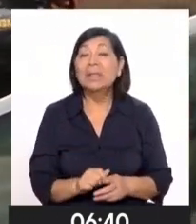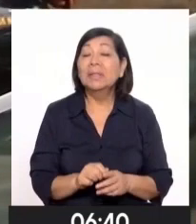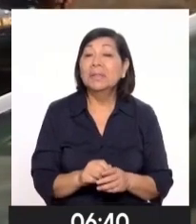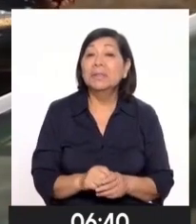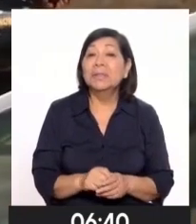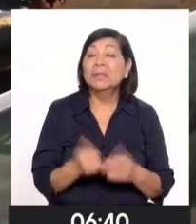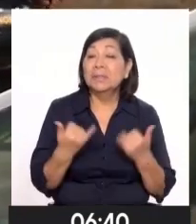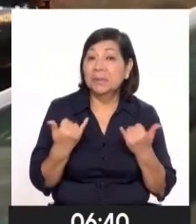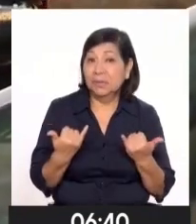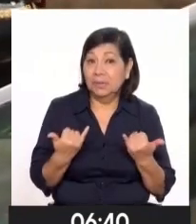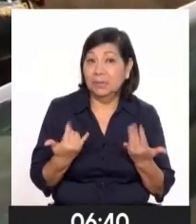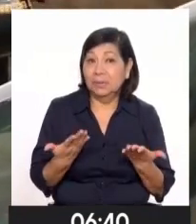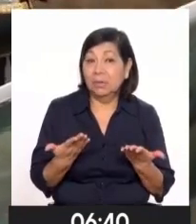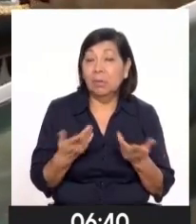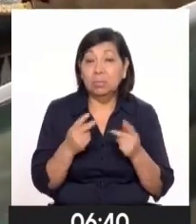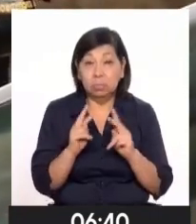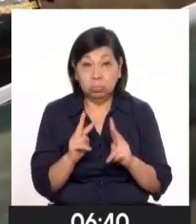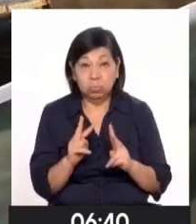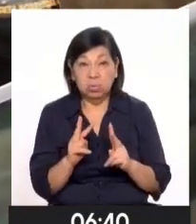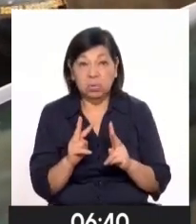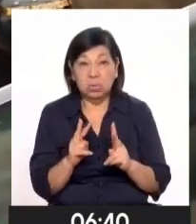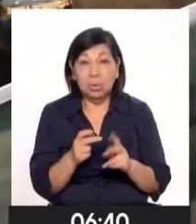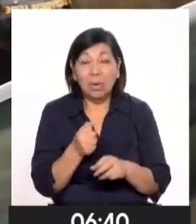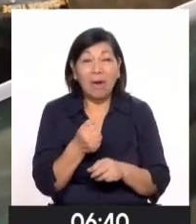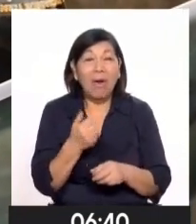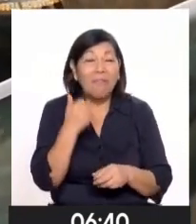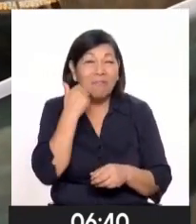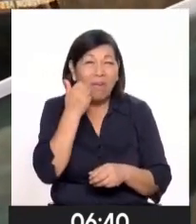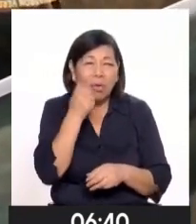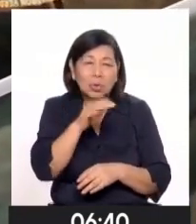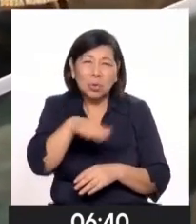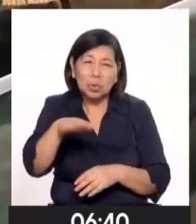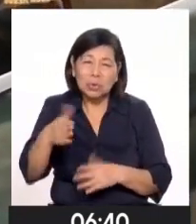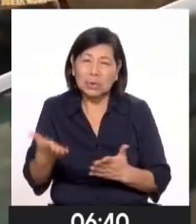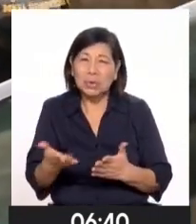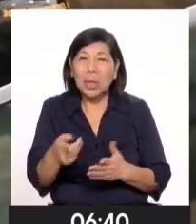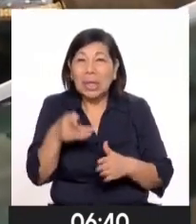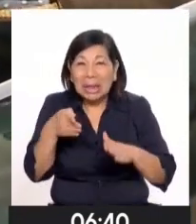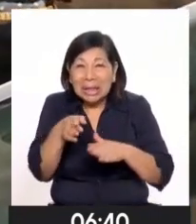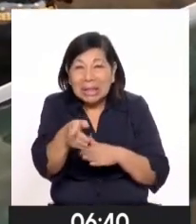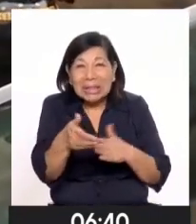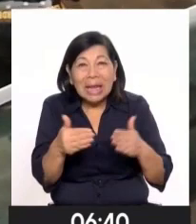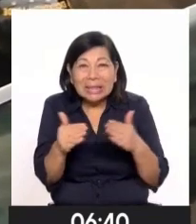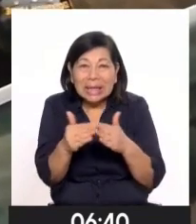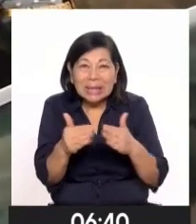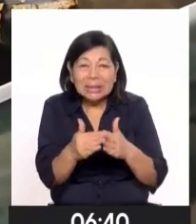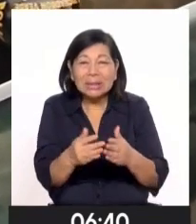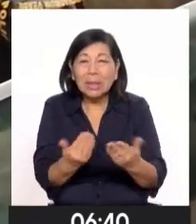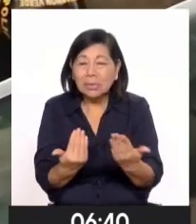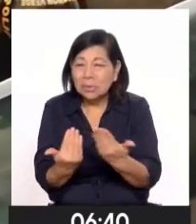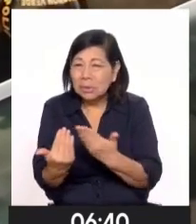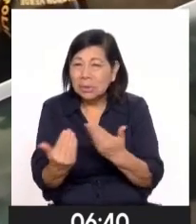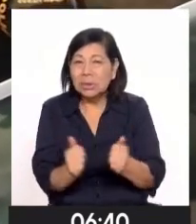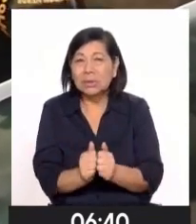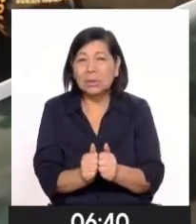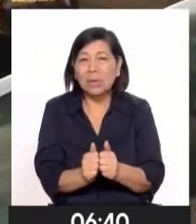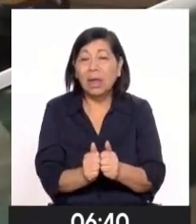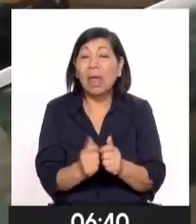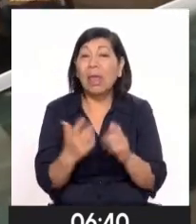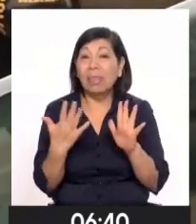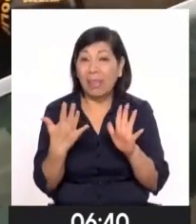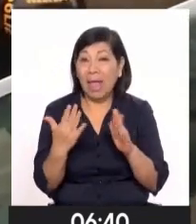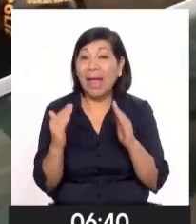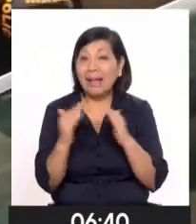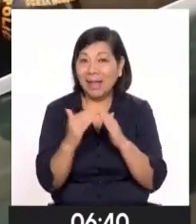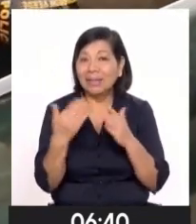también, este mega operativo es en contra de la pornografía infantil y se viene realizando de manera simultánea en 10